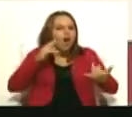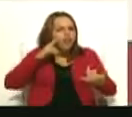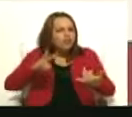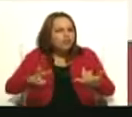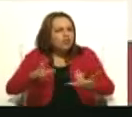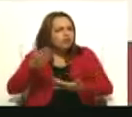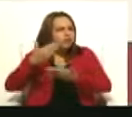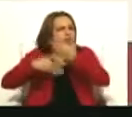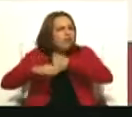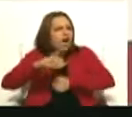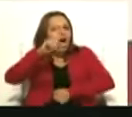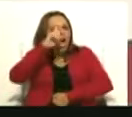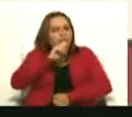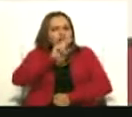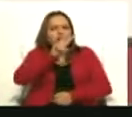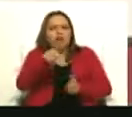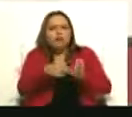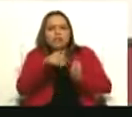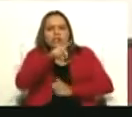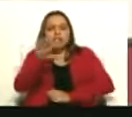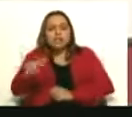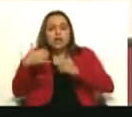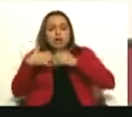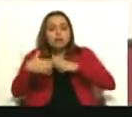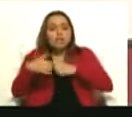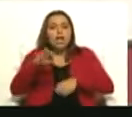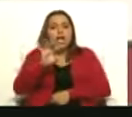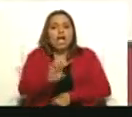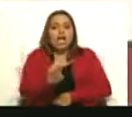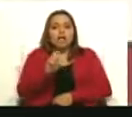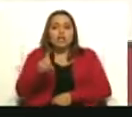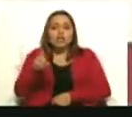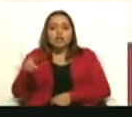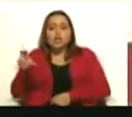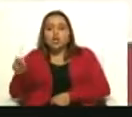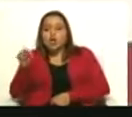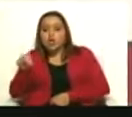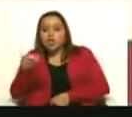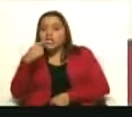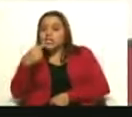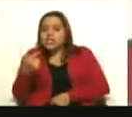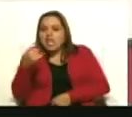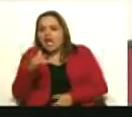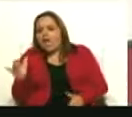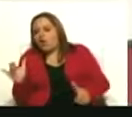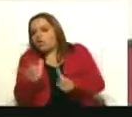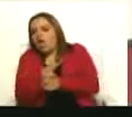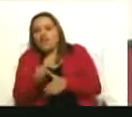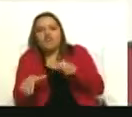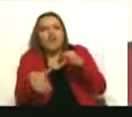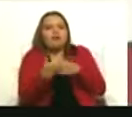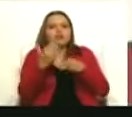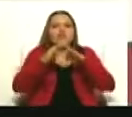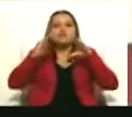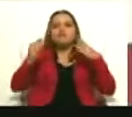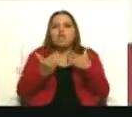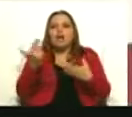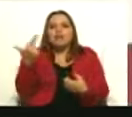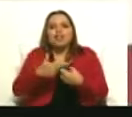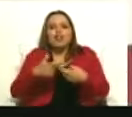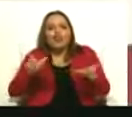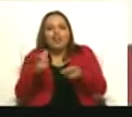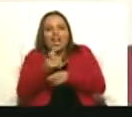año 2015, ustedes lo saben, que es cuando la ExxonMobil dice, hemos encontrado un hallazgo de fama mundial de petróleo y gas en